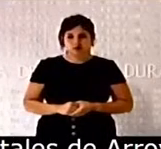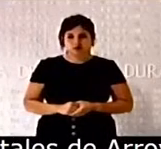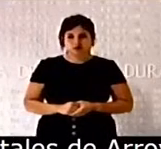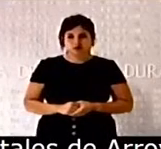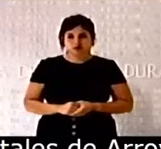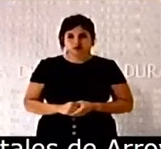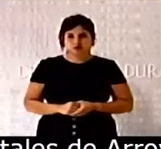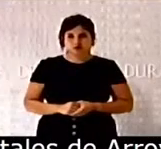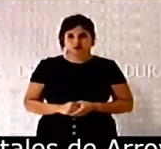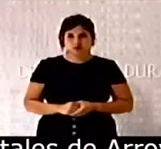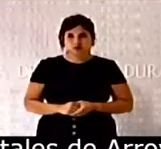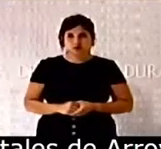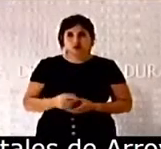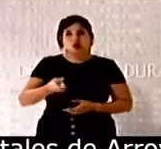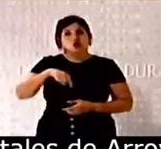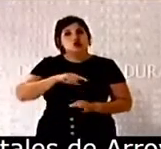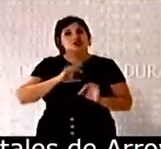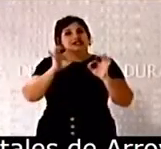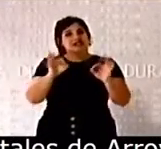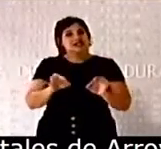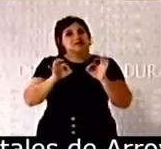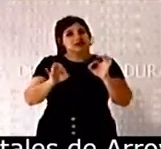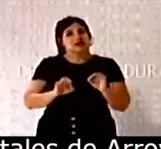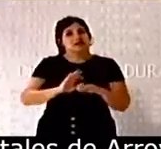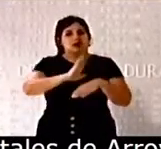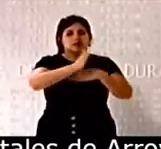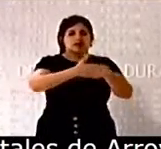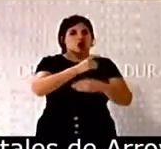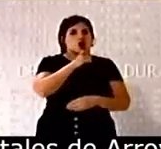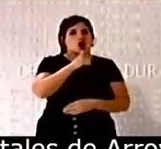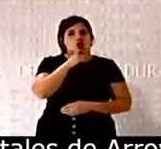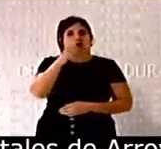Y siempre lo hemos hecho por términos municipales.